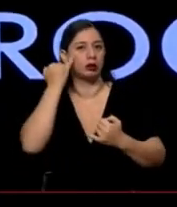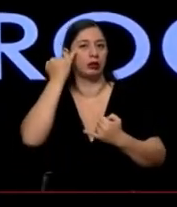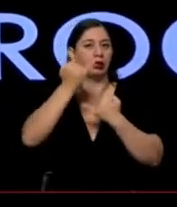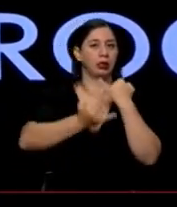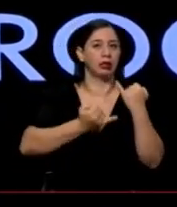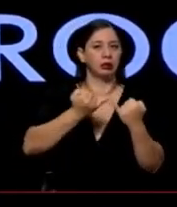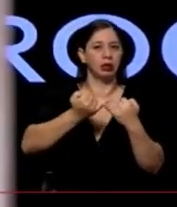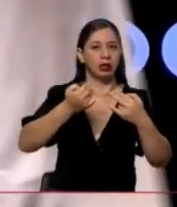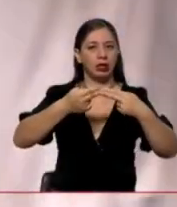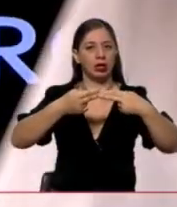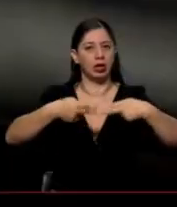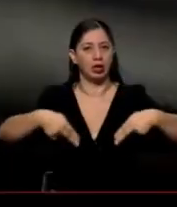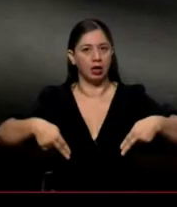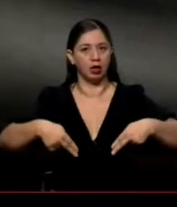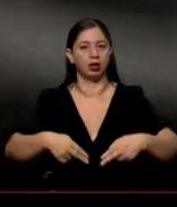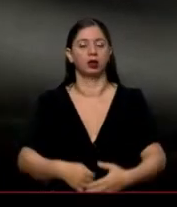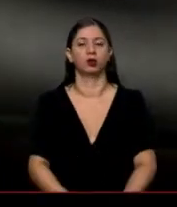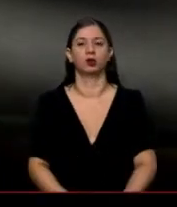identidad, género.